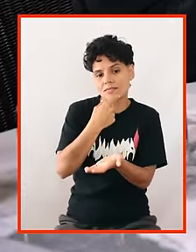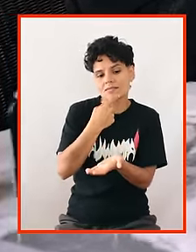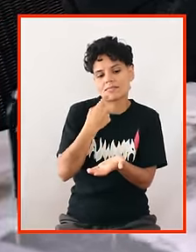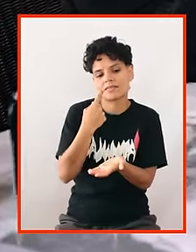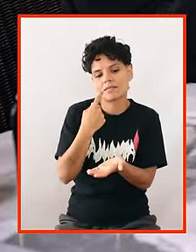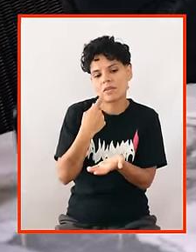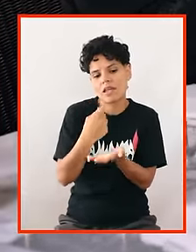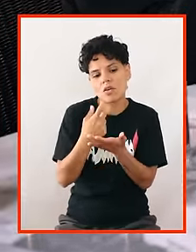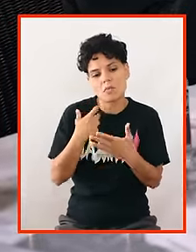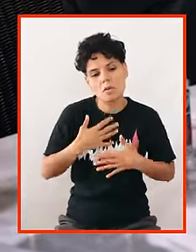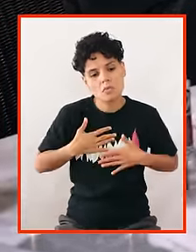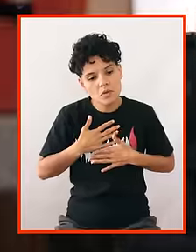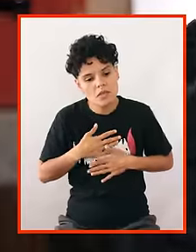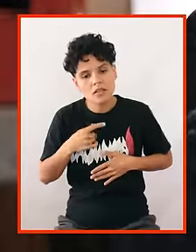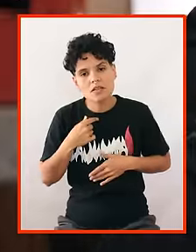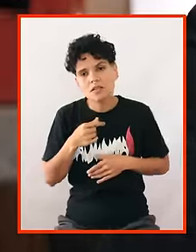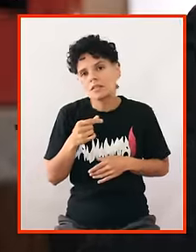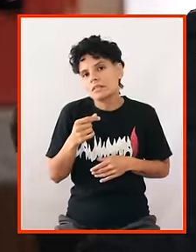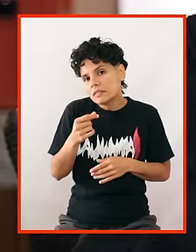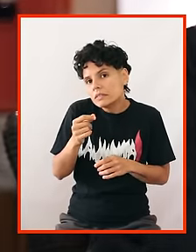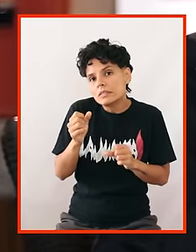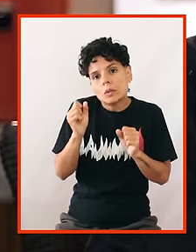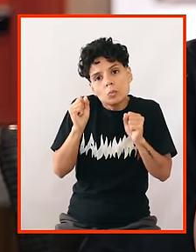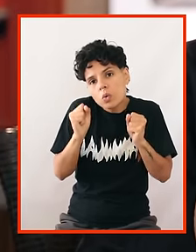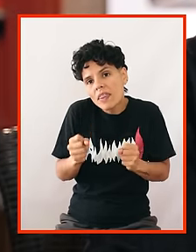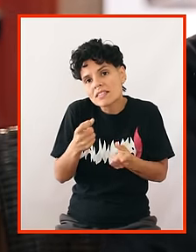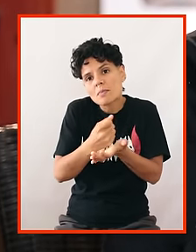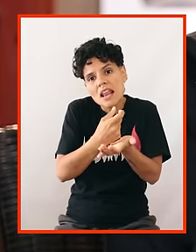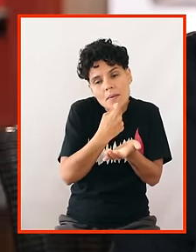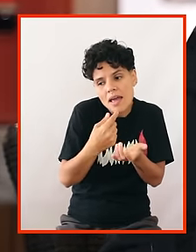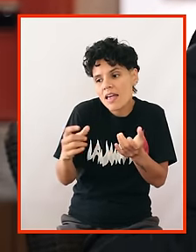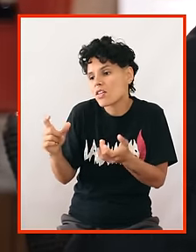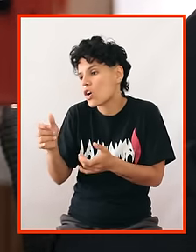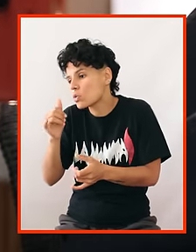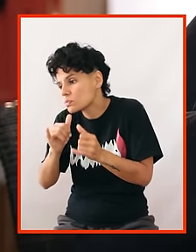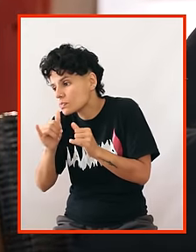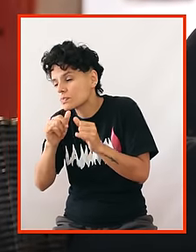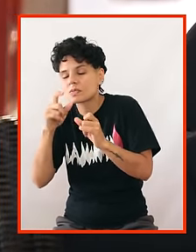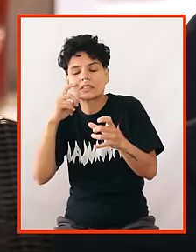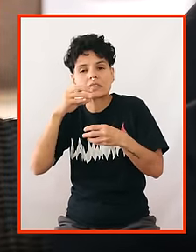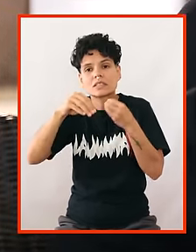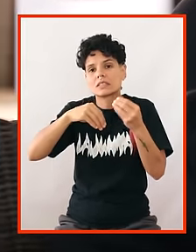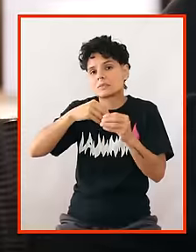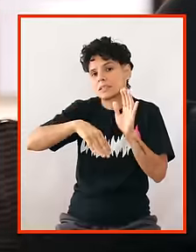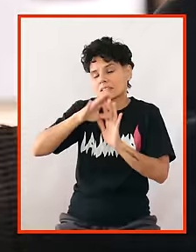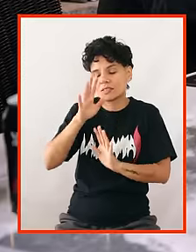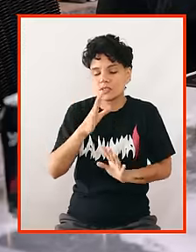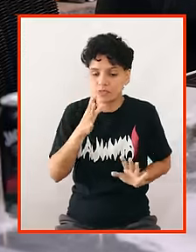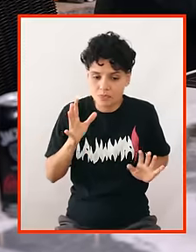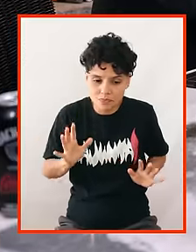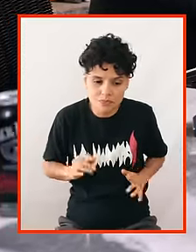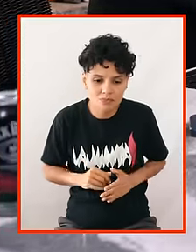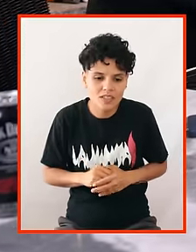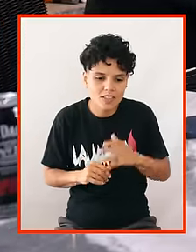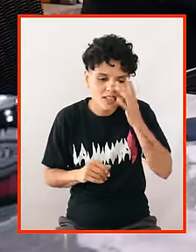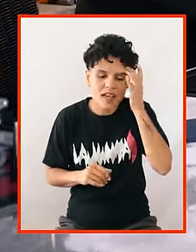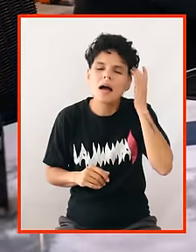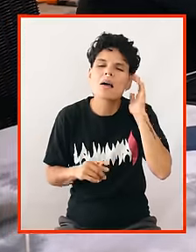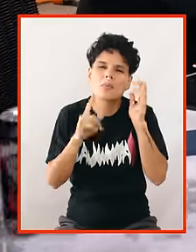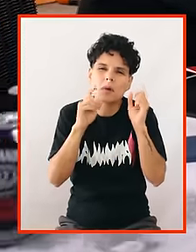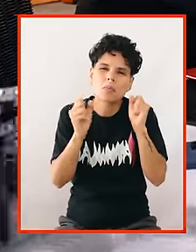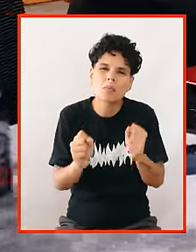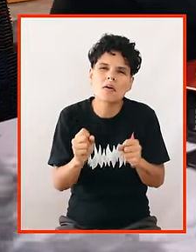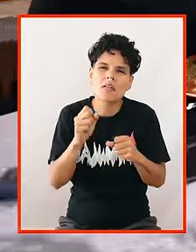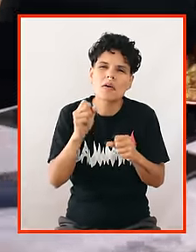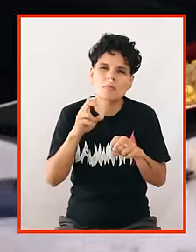antibiótico, más que nada por eso, y quizá me agarro un poquito antes. Pero nada que no podamos.